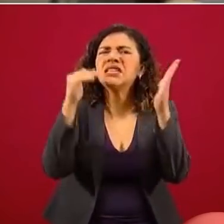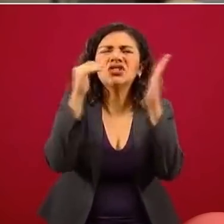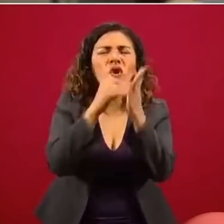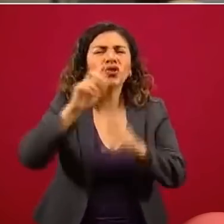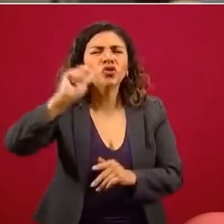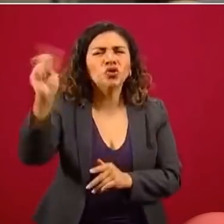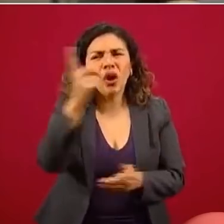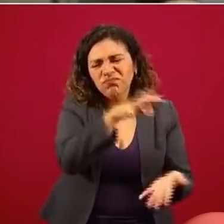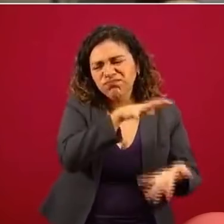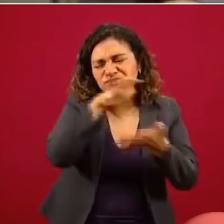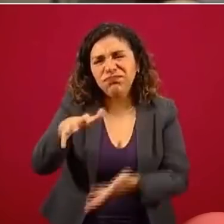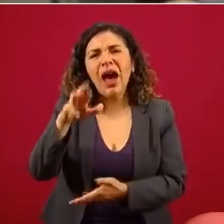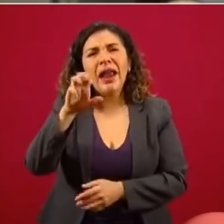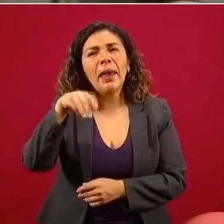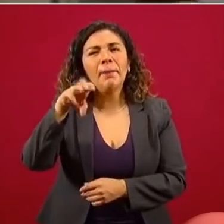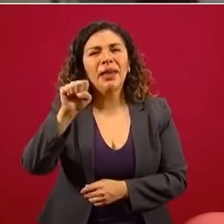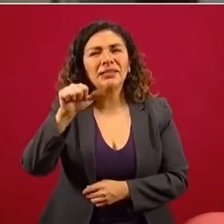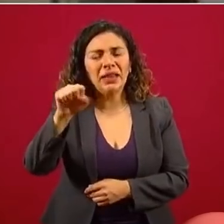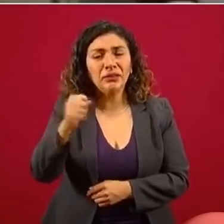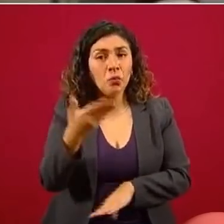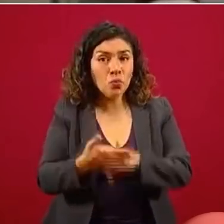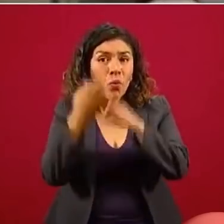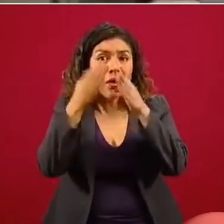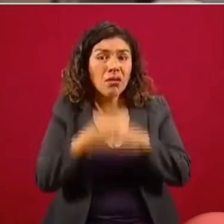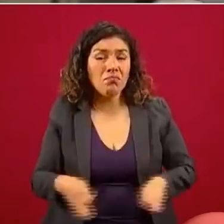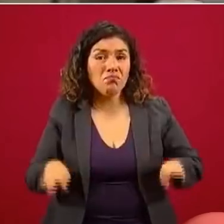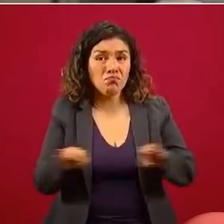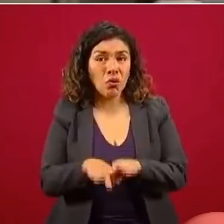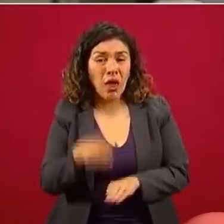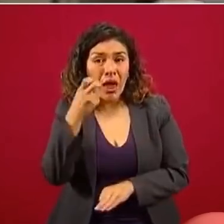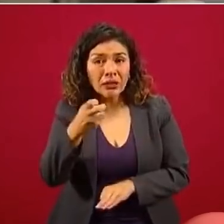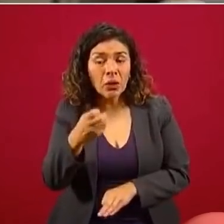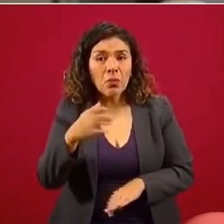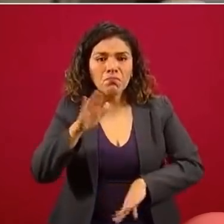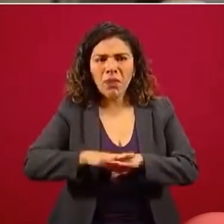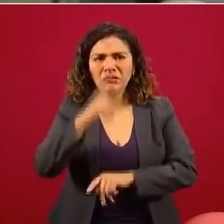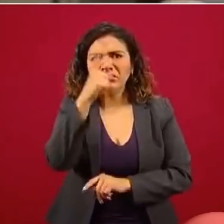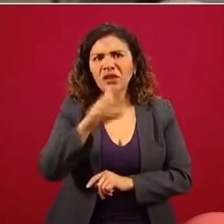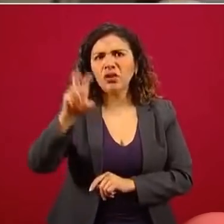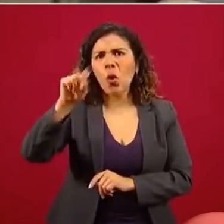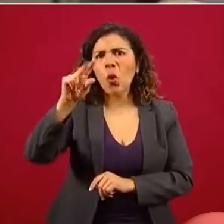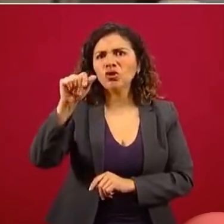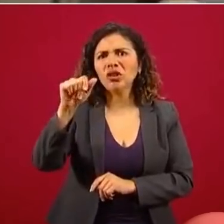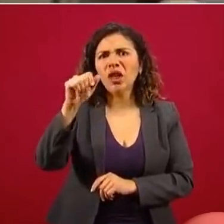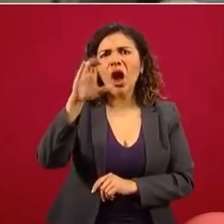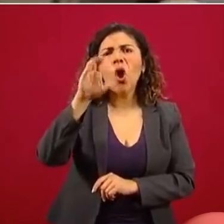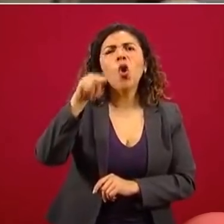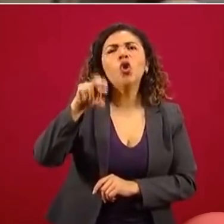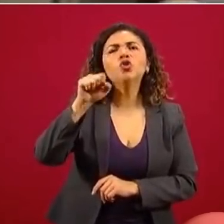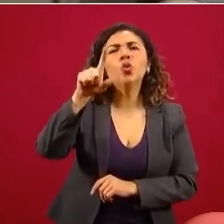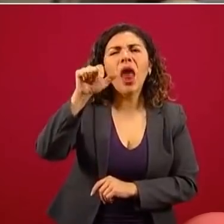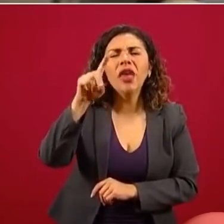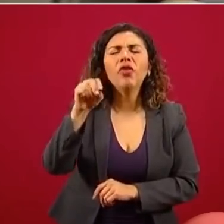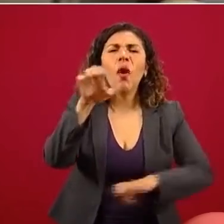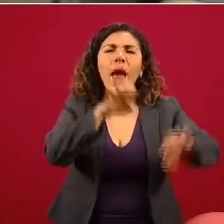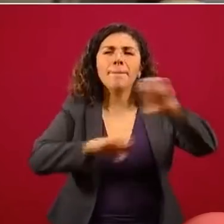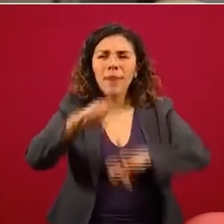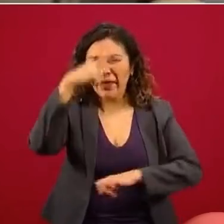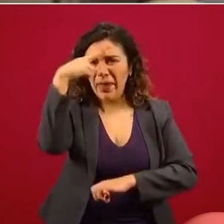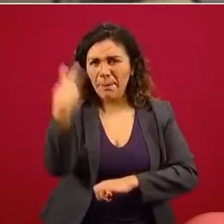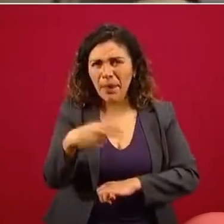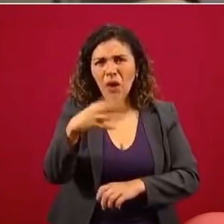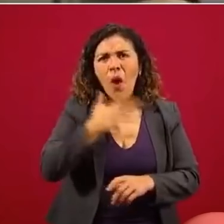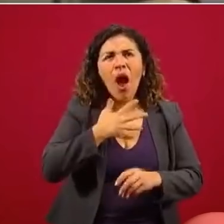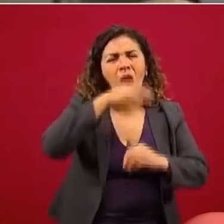remesas? Es de suma importancia, presidente, que los más de 180 consulados y embajadas de México alrededor